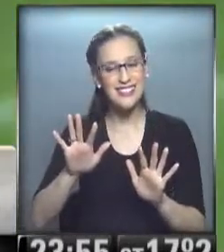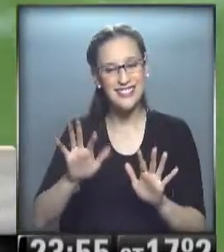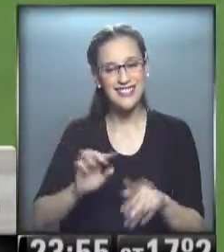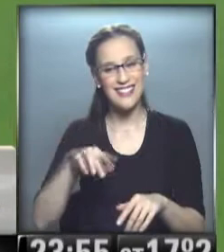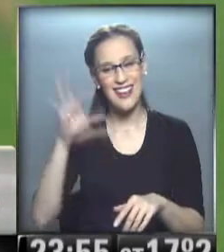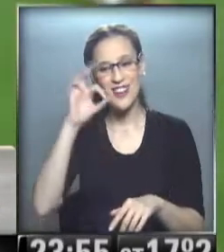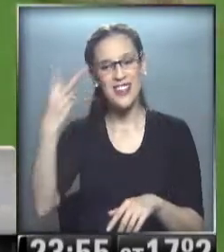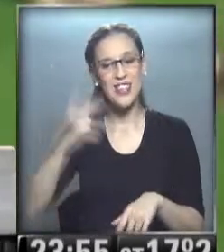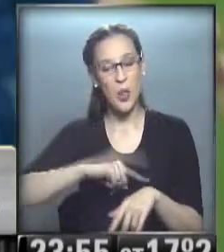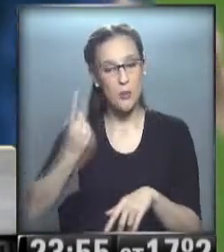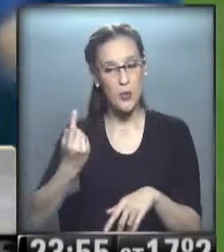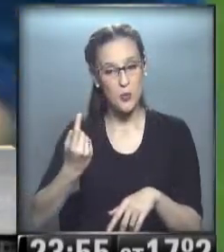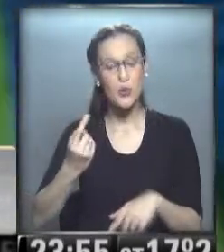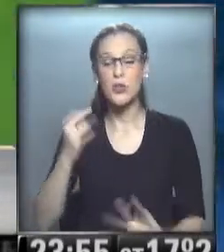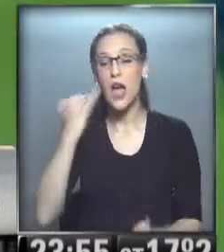22 minutos y